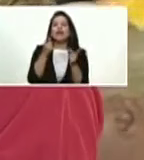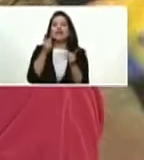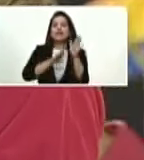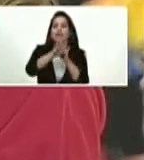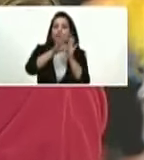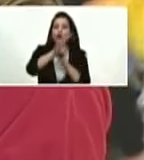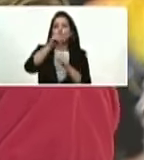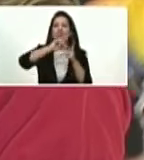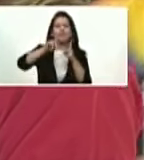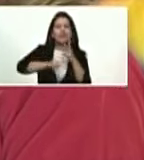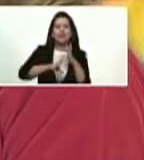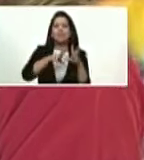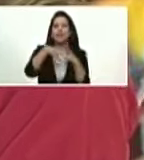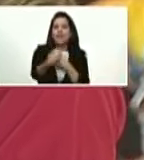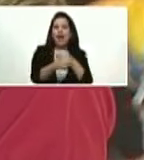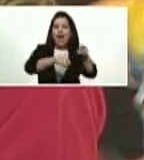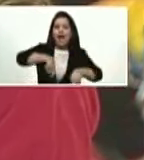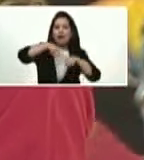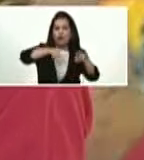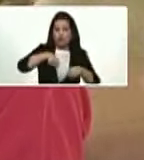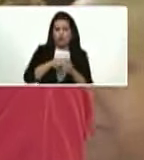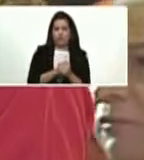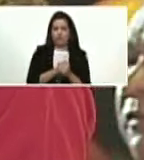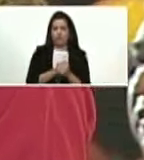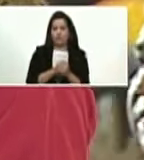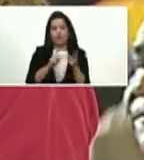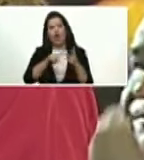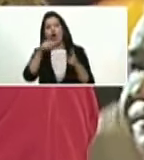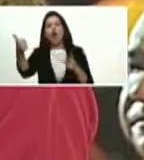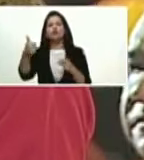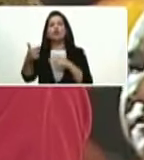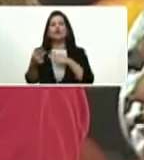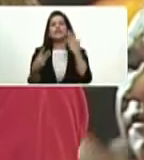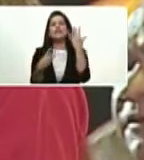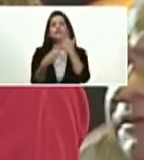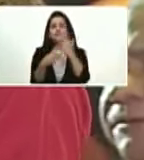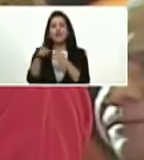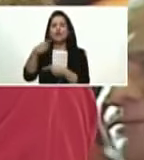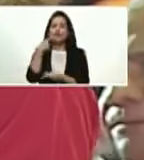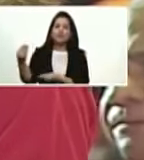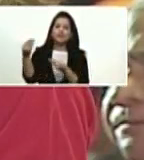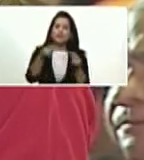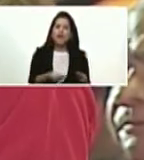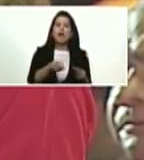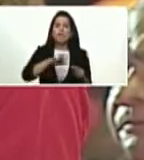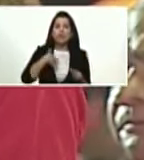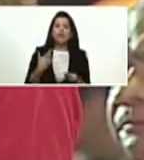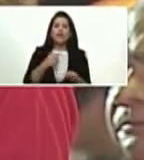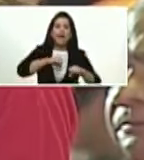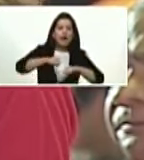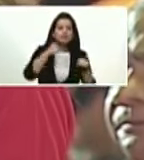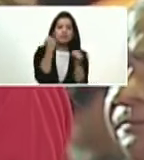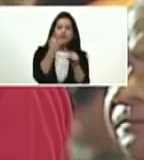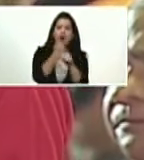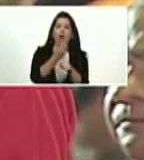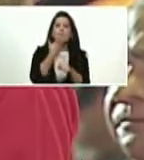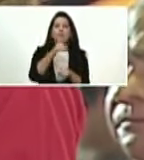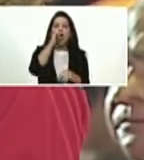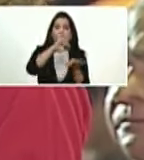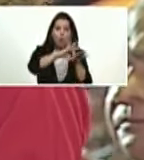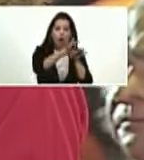otro proyecto igual participó el INSI con el recurso, con gestión del recurso hídrico para la reutilización del